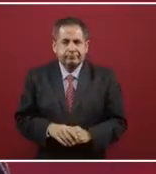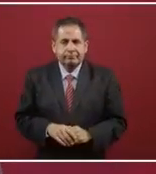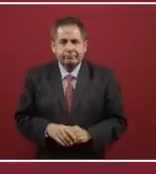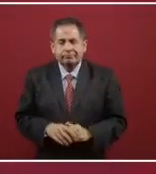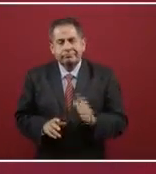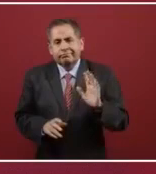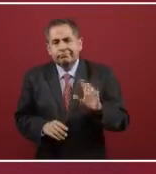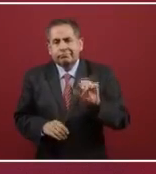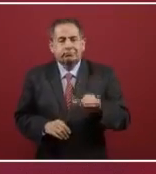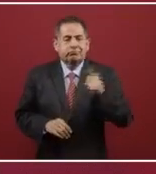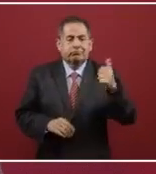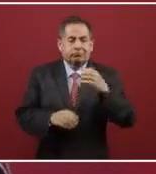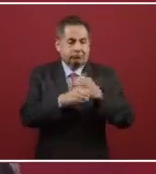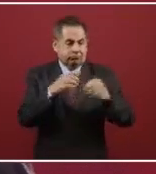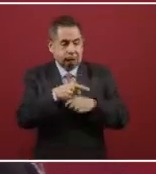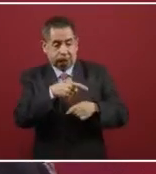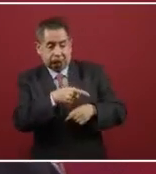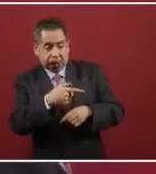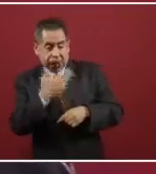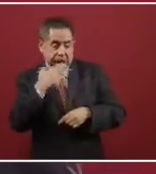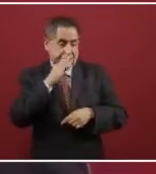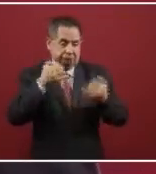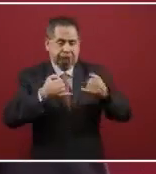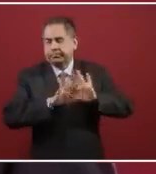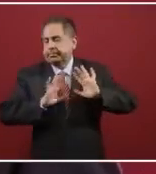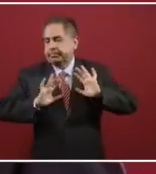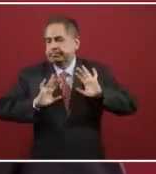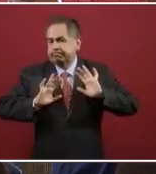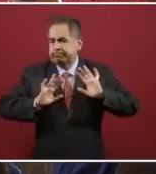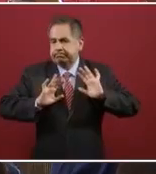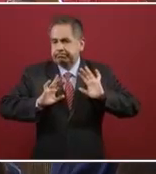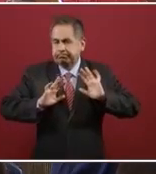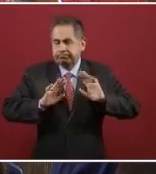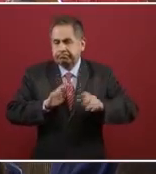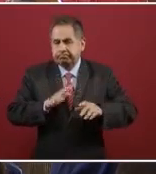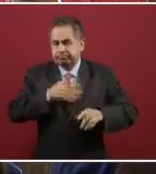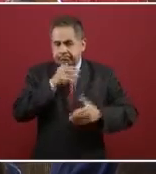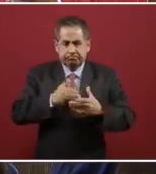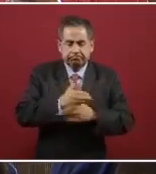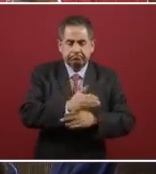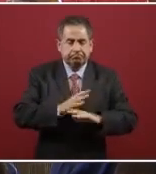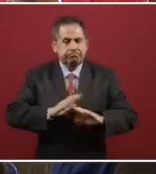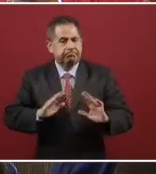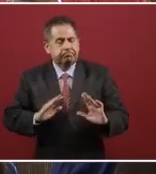Lo demás no voy yo a juzgarlo, ya en su momento